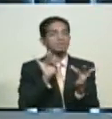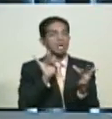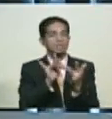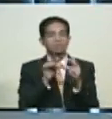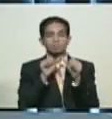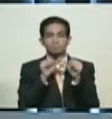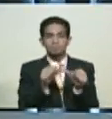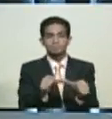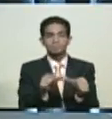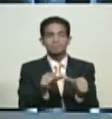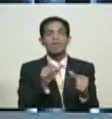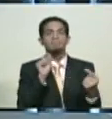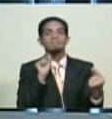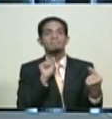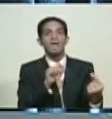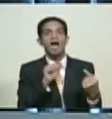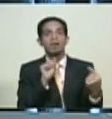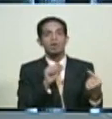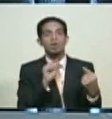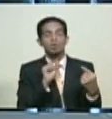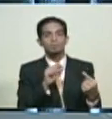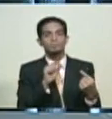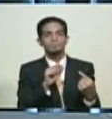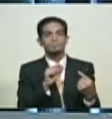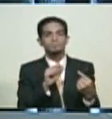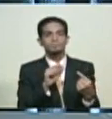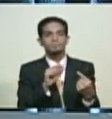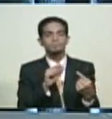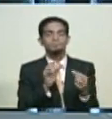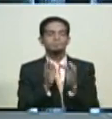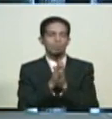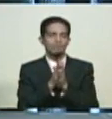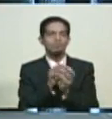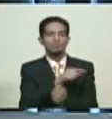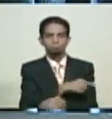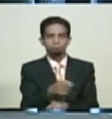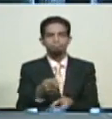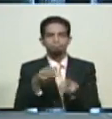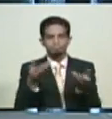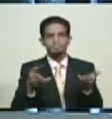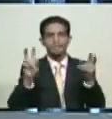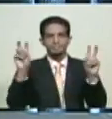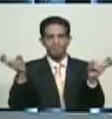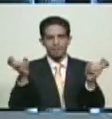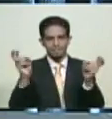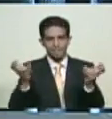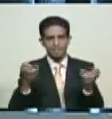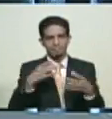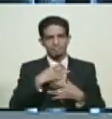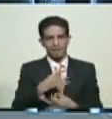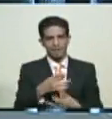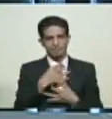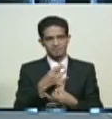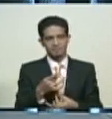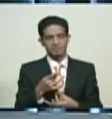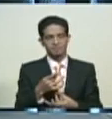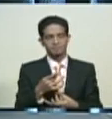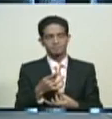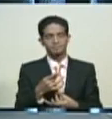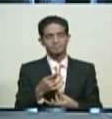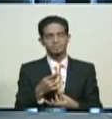diálogo les dejo esos tres temas como puntos máximos de interés en medio